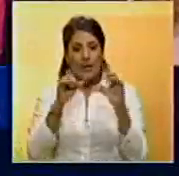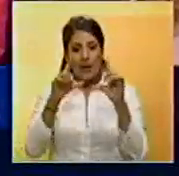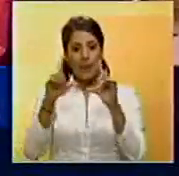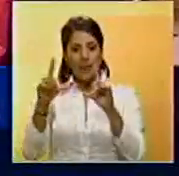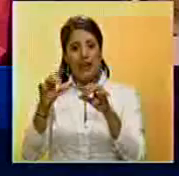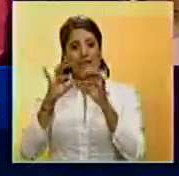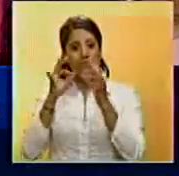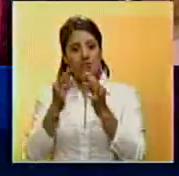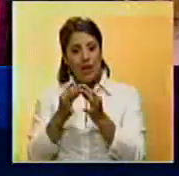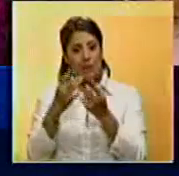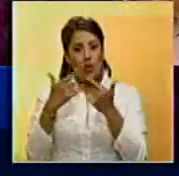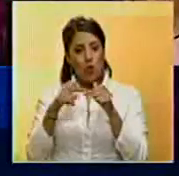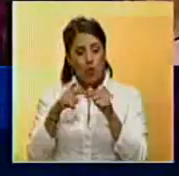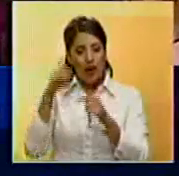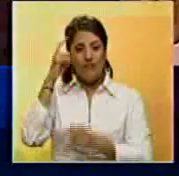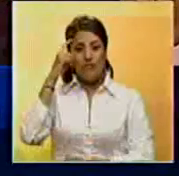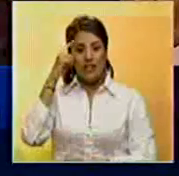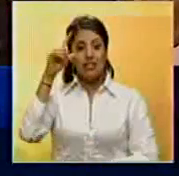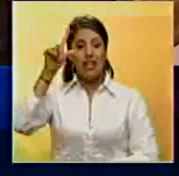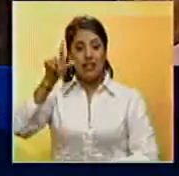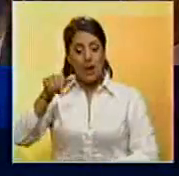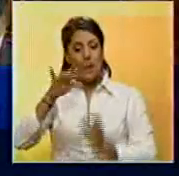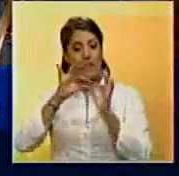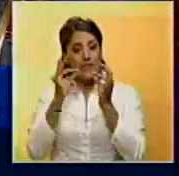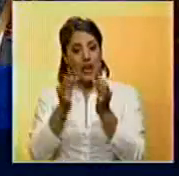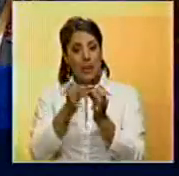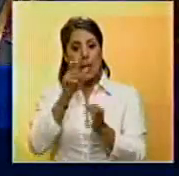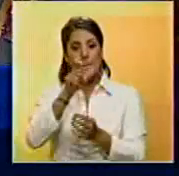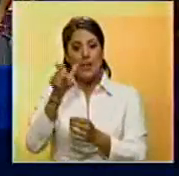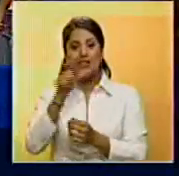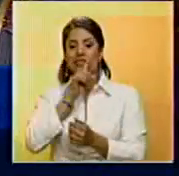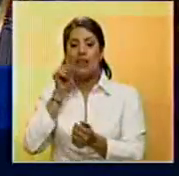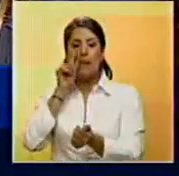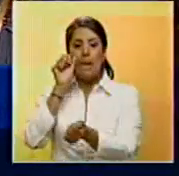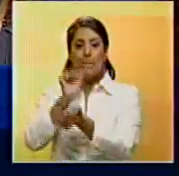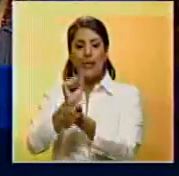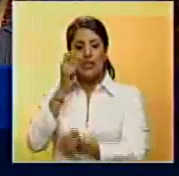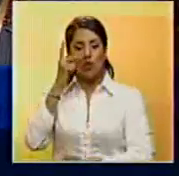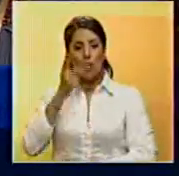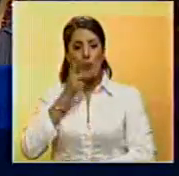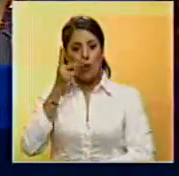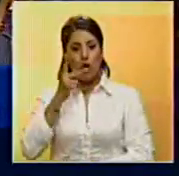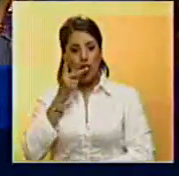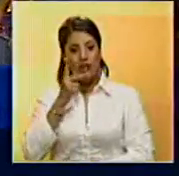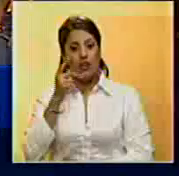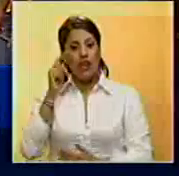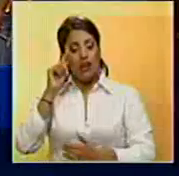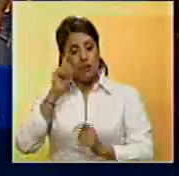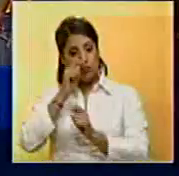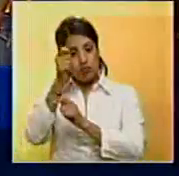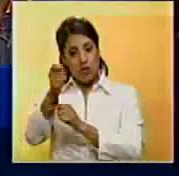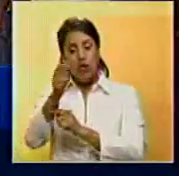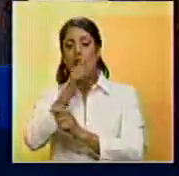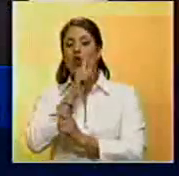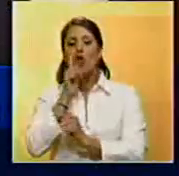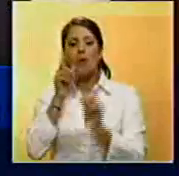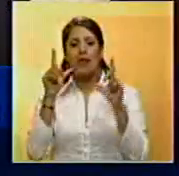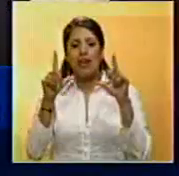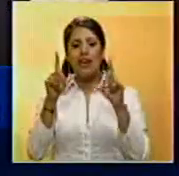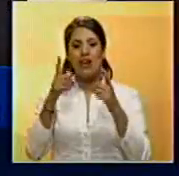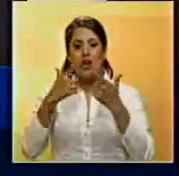víctimas de esta fecha y también a los familiares de los llamados presos políticos esta este reconocimiento lleva por nombre